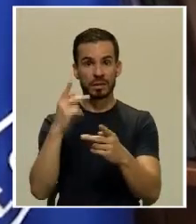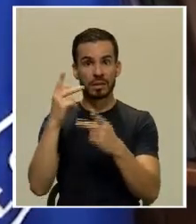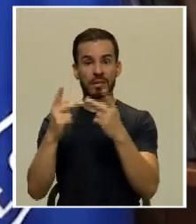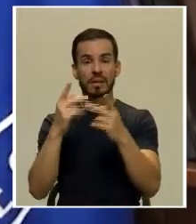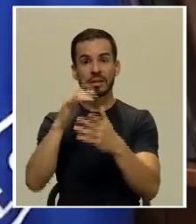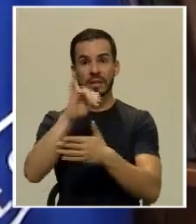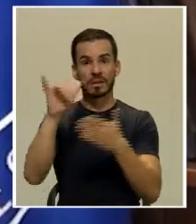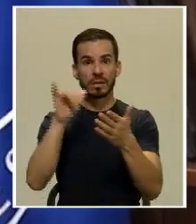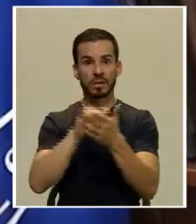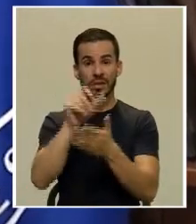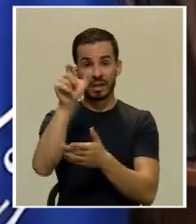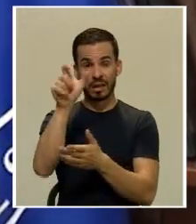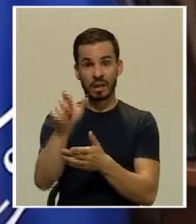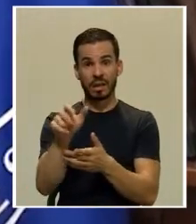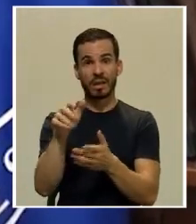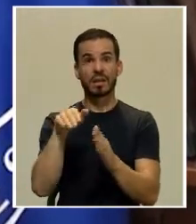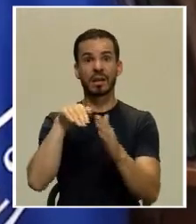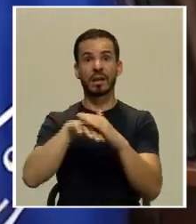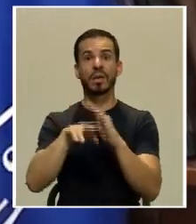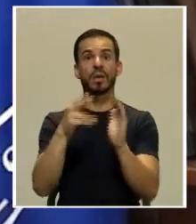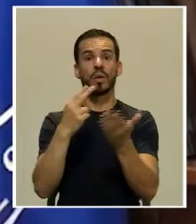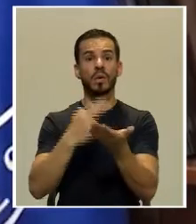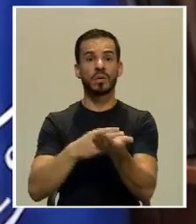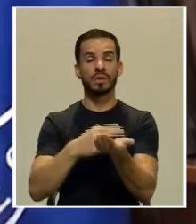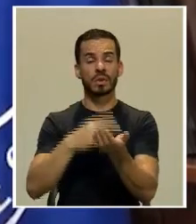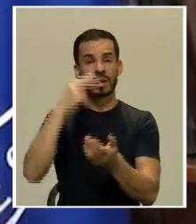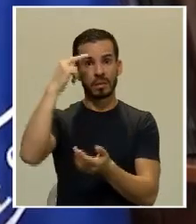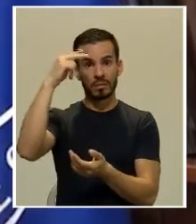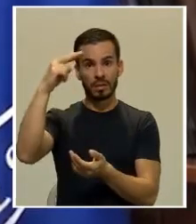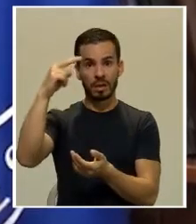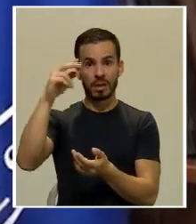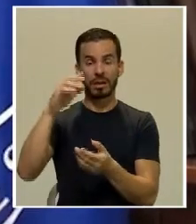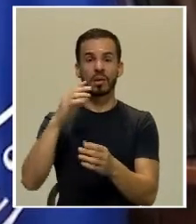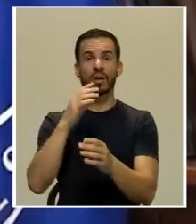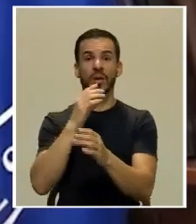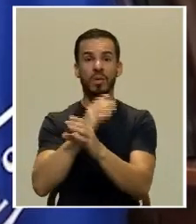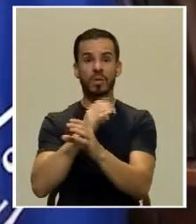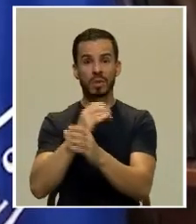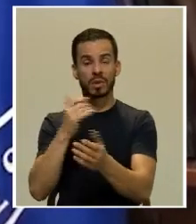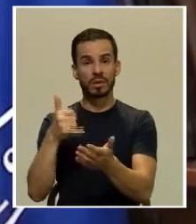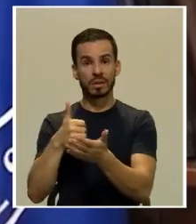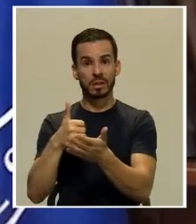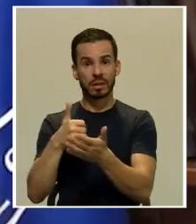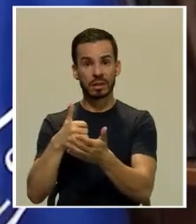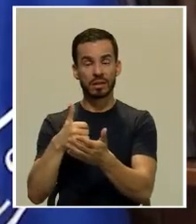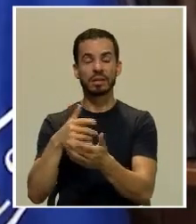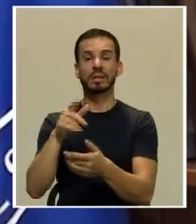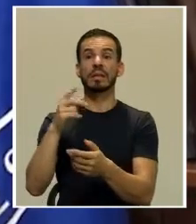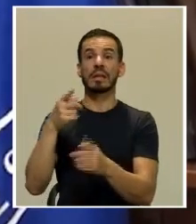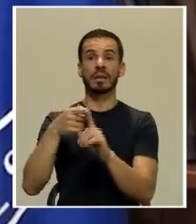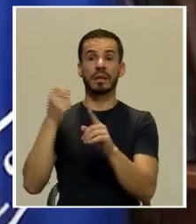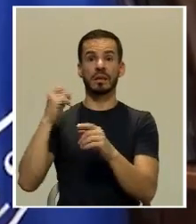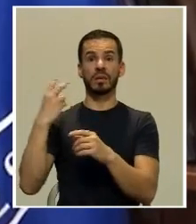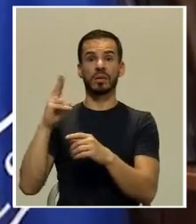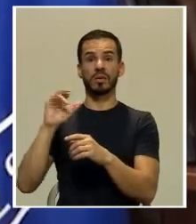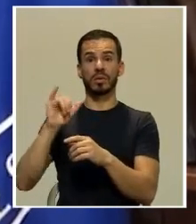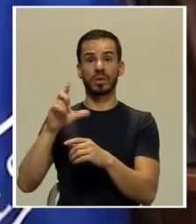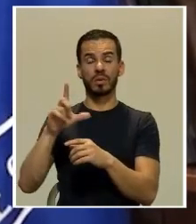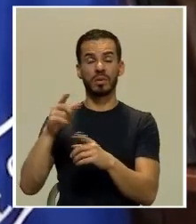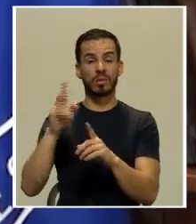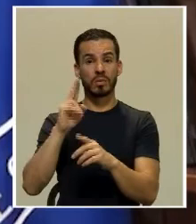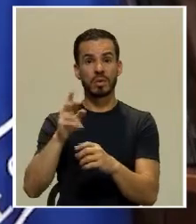San José. Ella se encontraba hospitalizada en el Hospital México en la unidad de cuidados intensivos desde el 12 de julio, mismo día